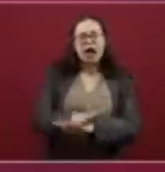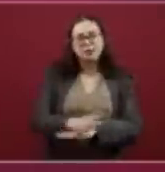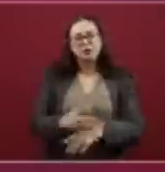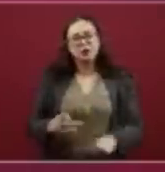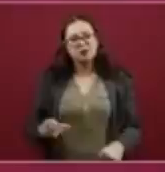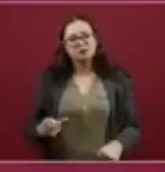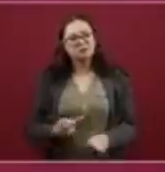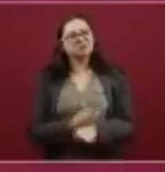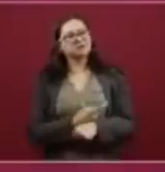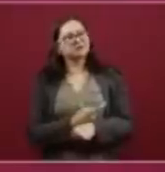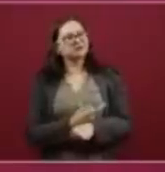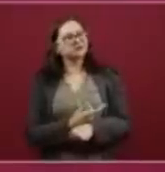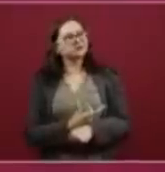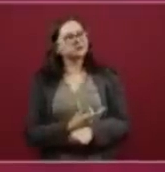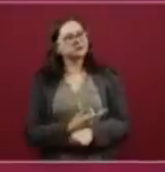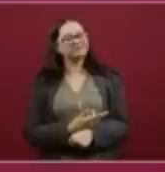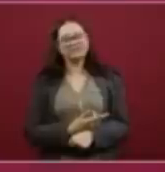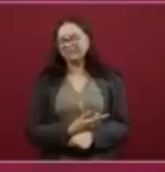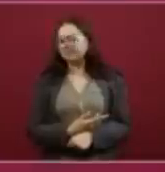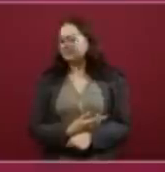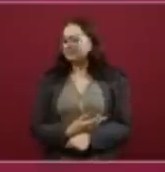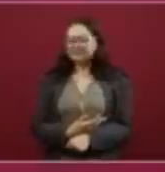Resultó un traidor a la democracia,